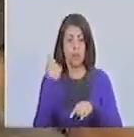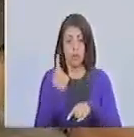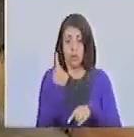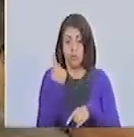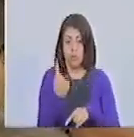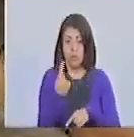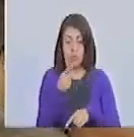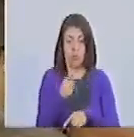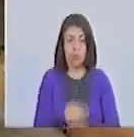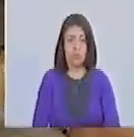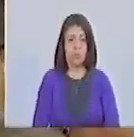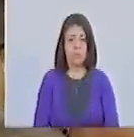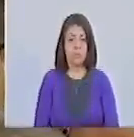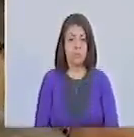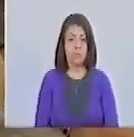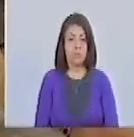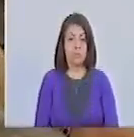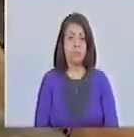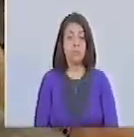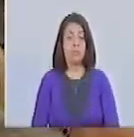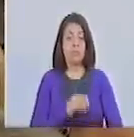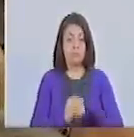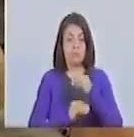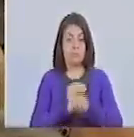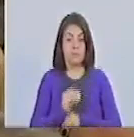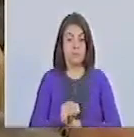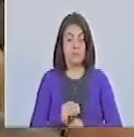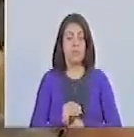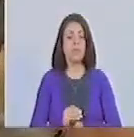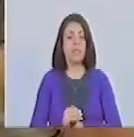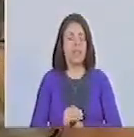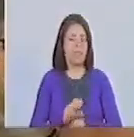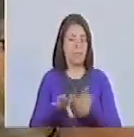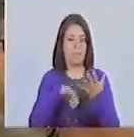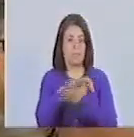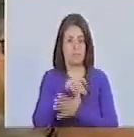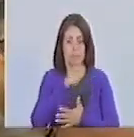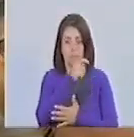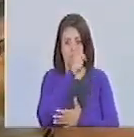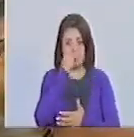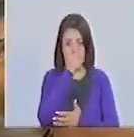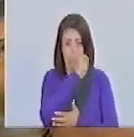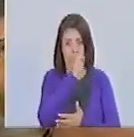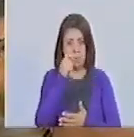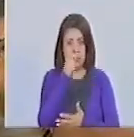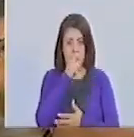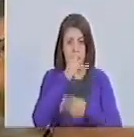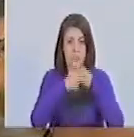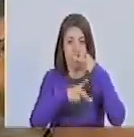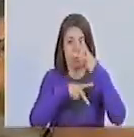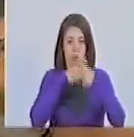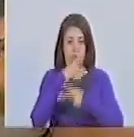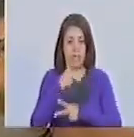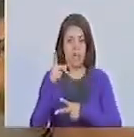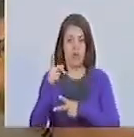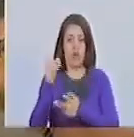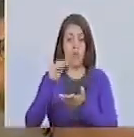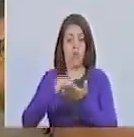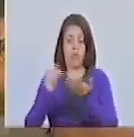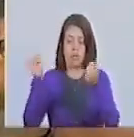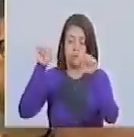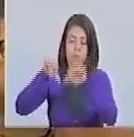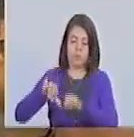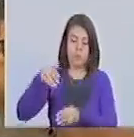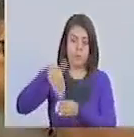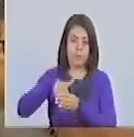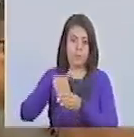solamente se implementó la narcopolítica, además de eso, de dos fraudes electorales, y dejaron